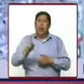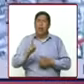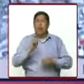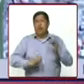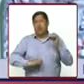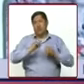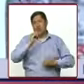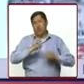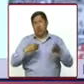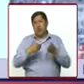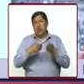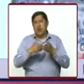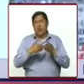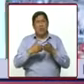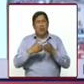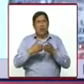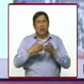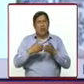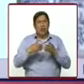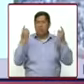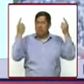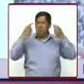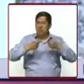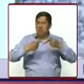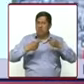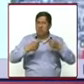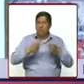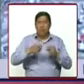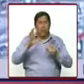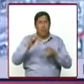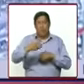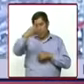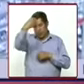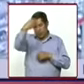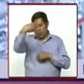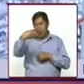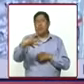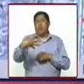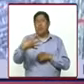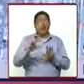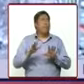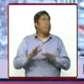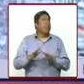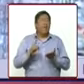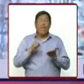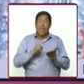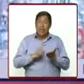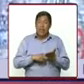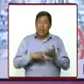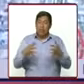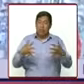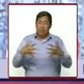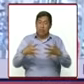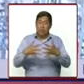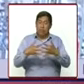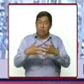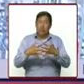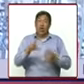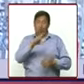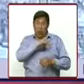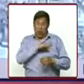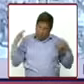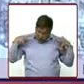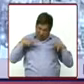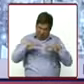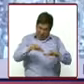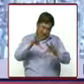en inmediaciones del cruce Samo, a la altura del semáforo. A partir de esta intervención policial, son